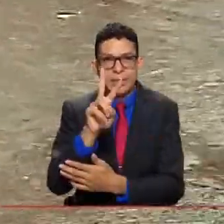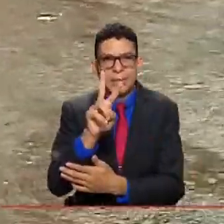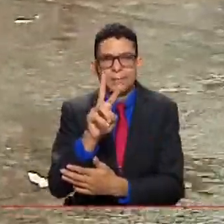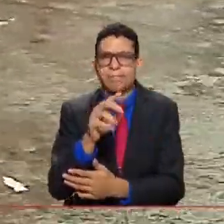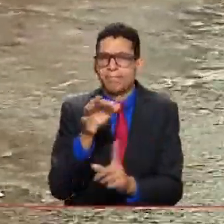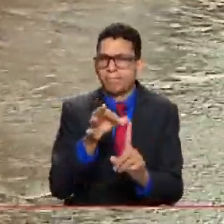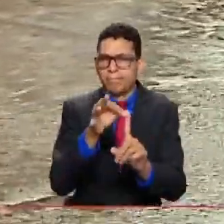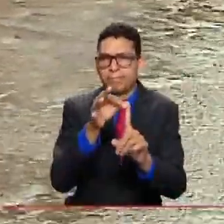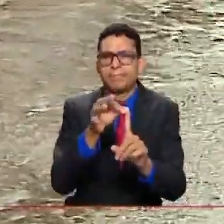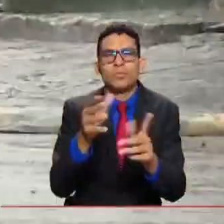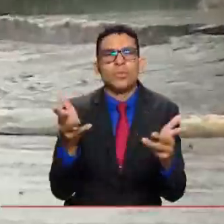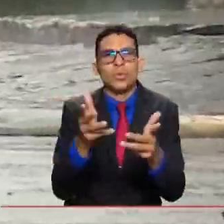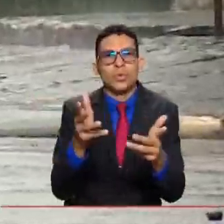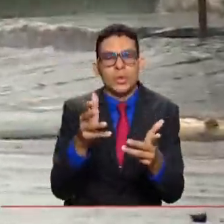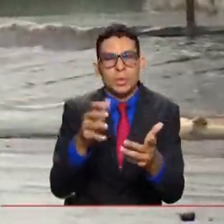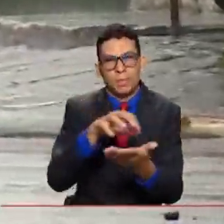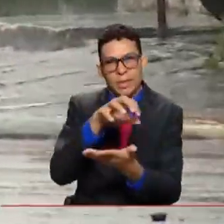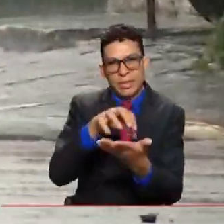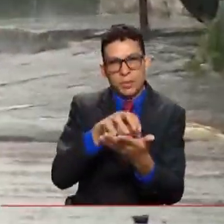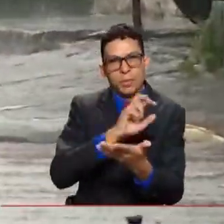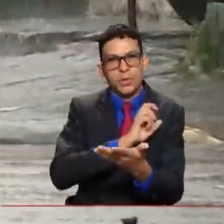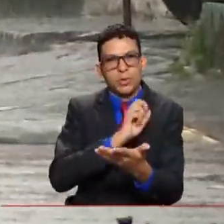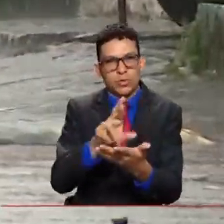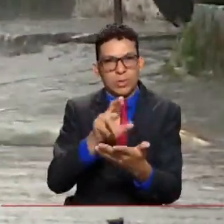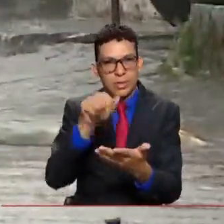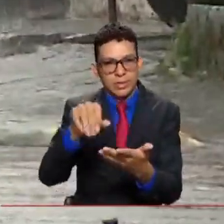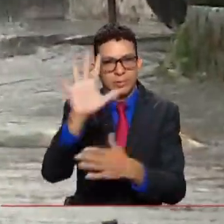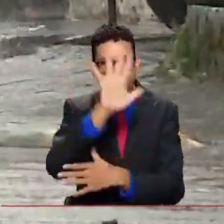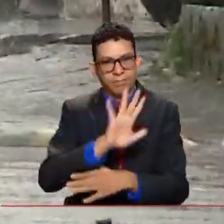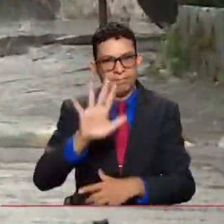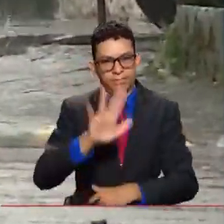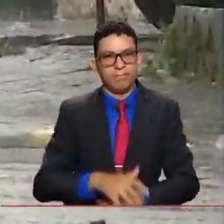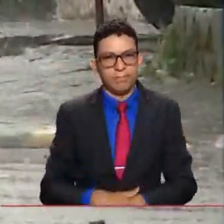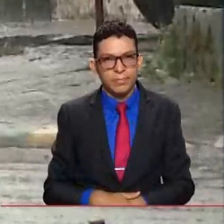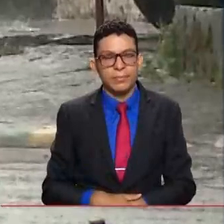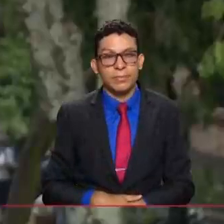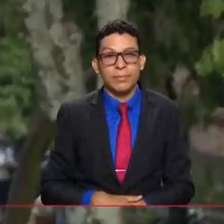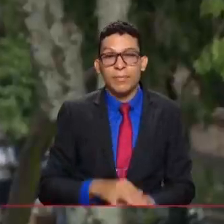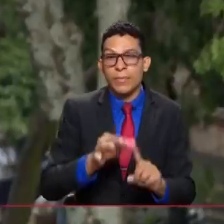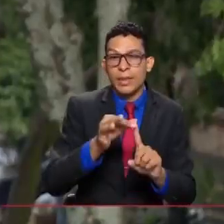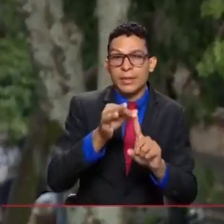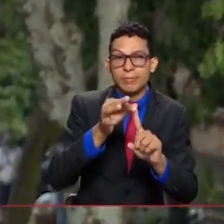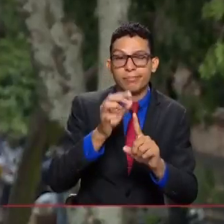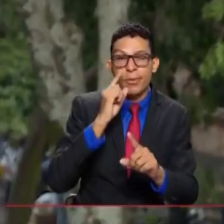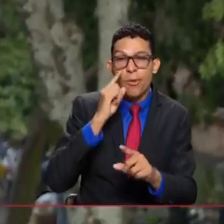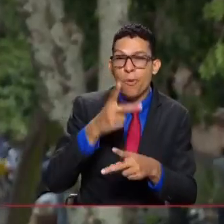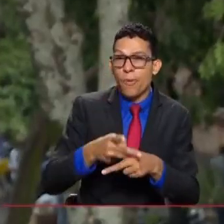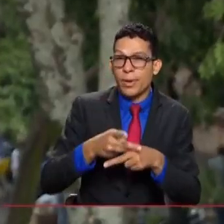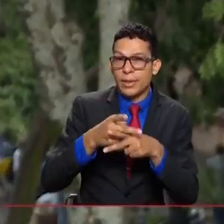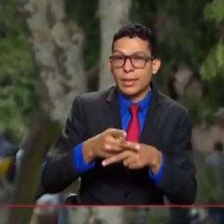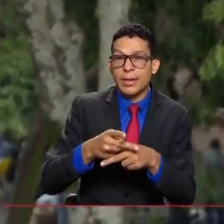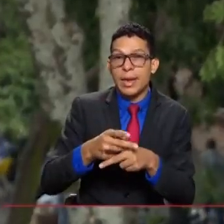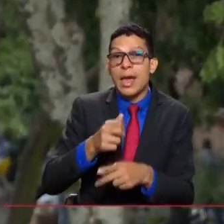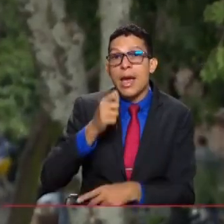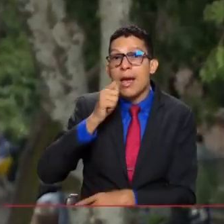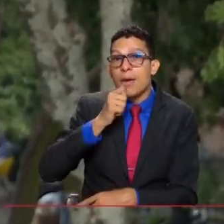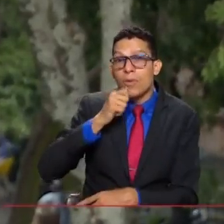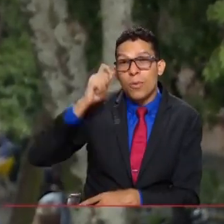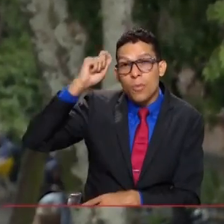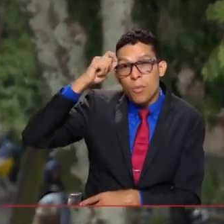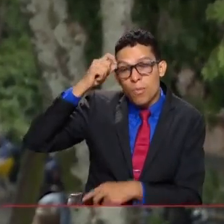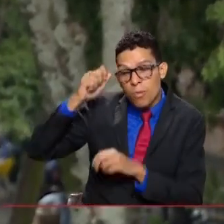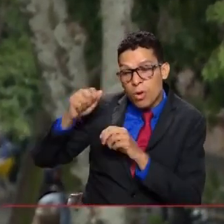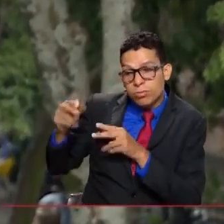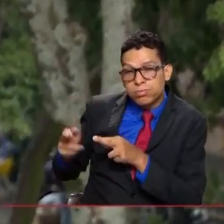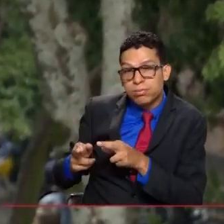hay especial atención en el centro y sur del departamento. Tener especialmente cuidado con la cuenca del río Guadalajara de Buga,